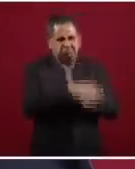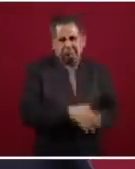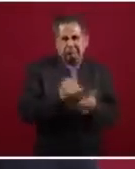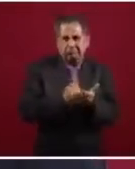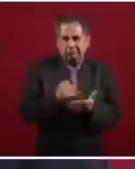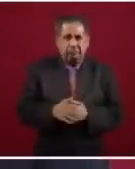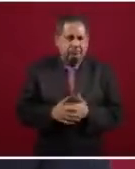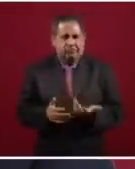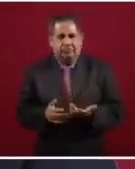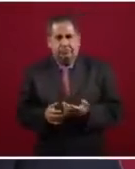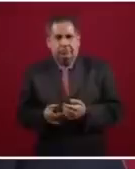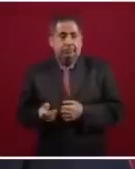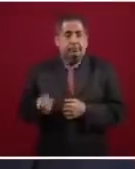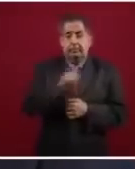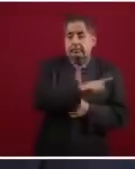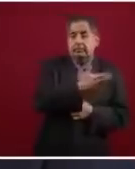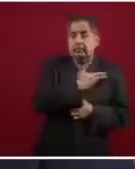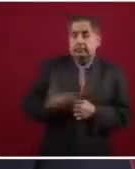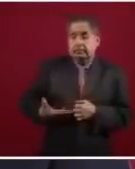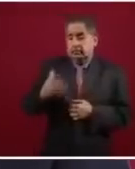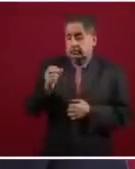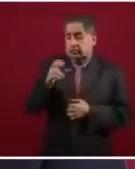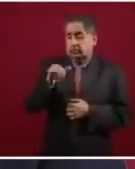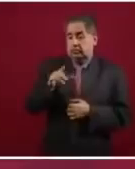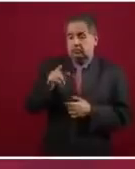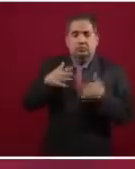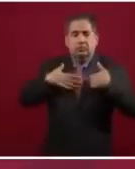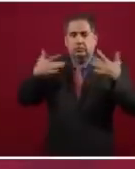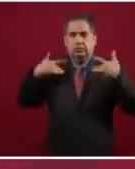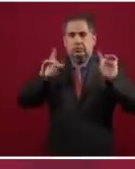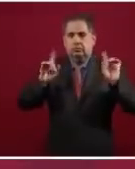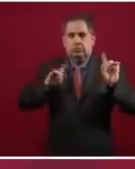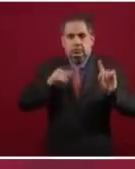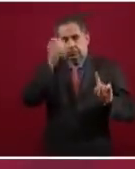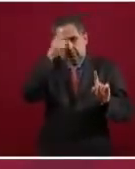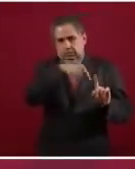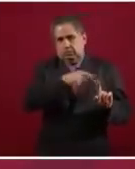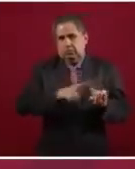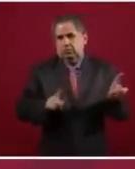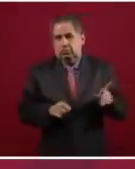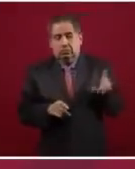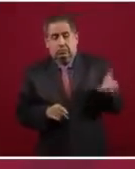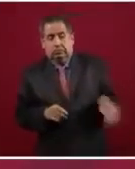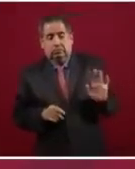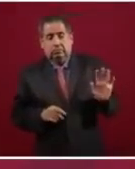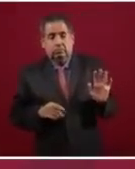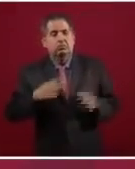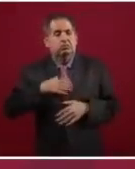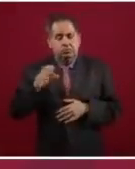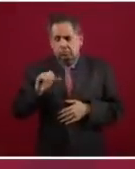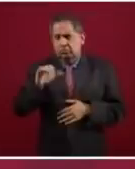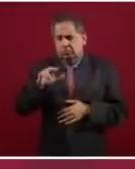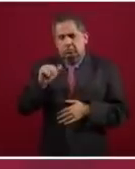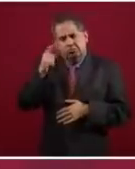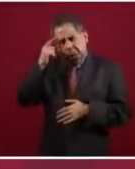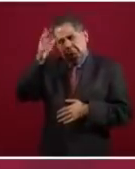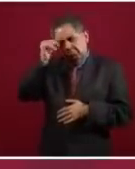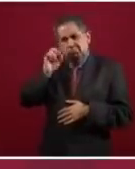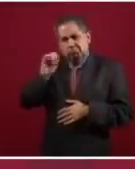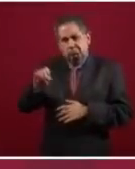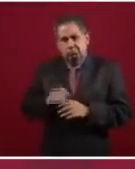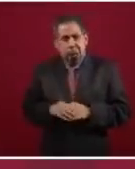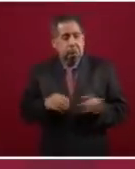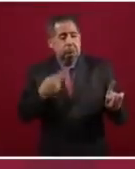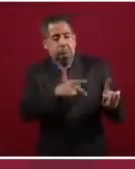Y el presidente de la Concanaco dice: esa no es la opinión de la organización, ese